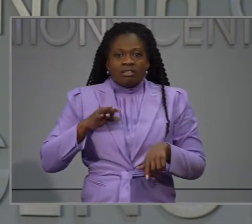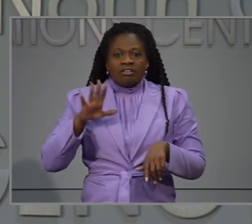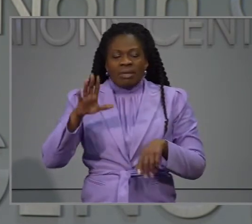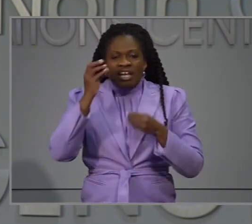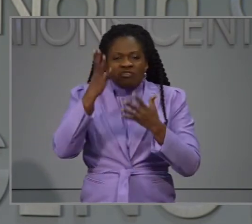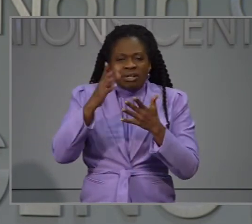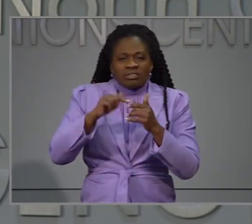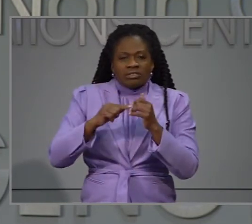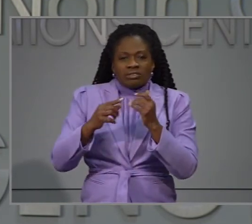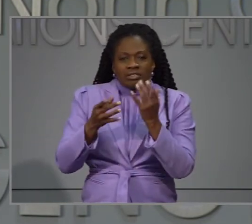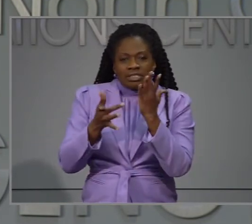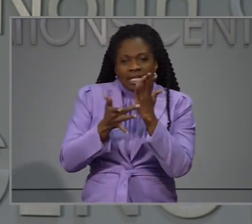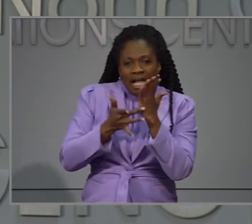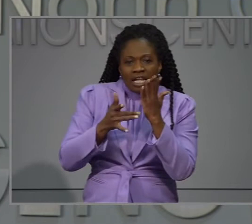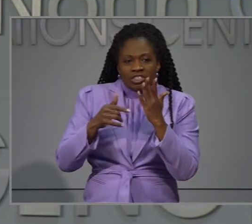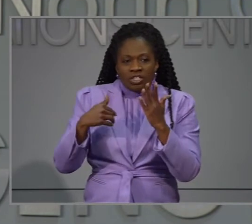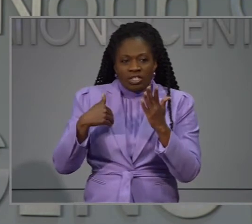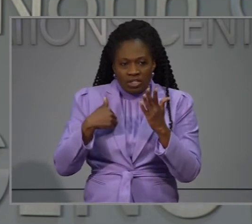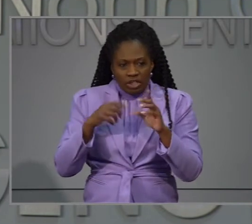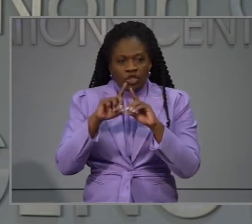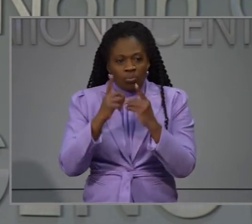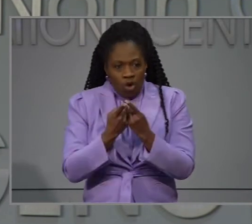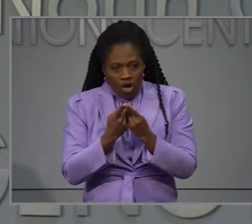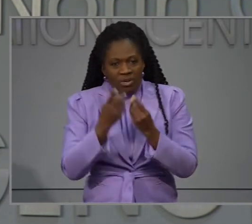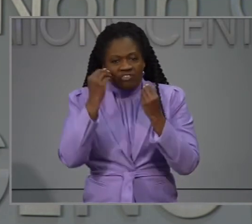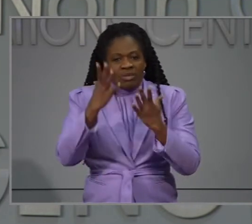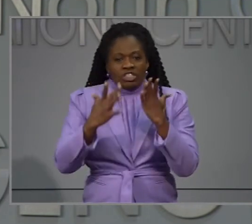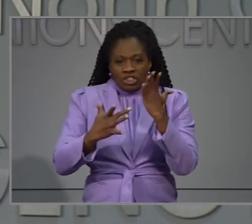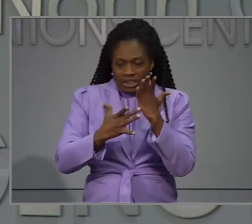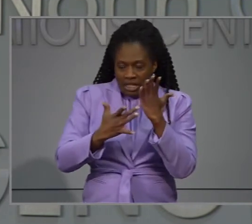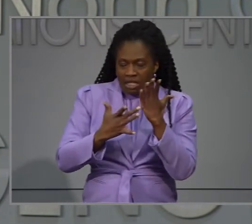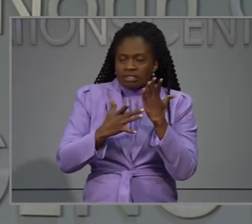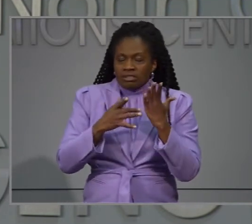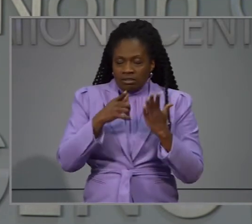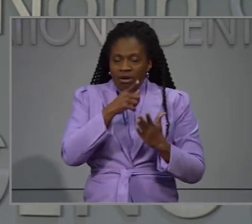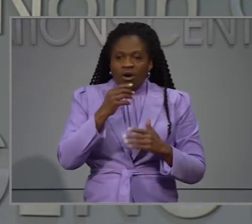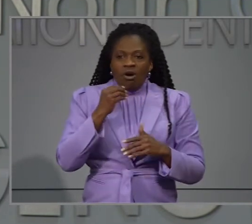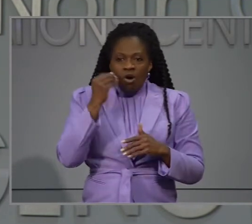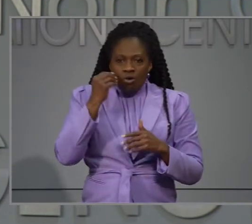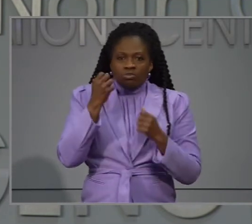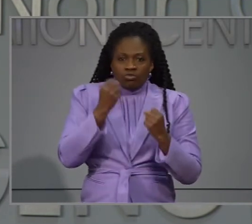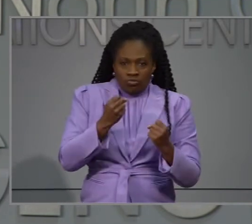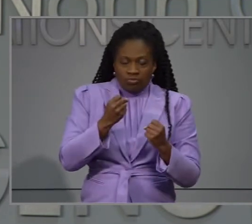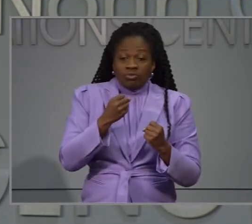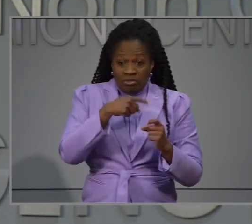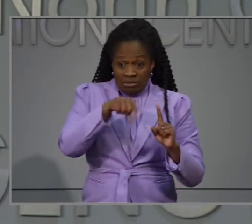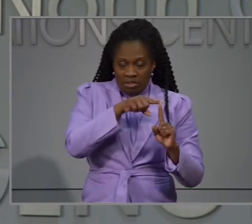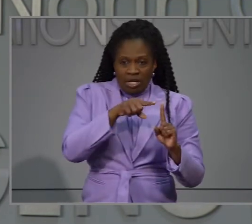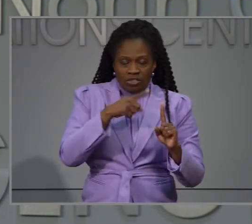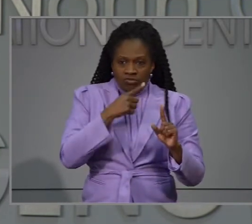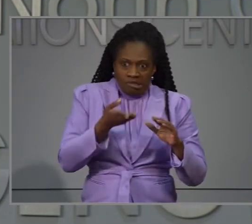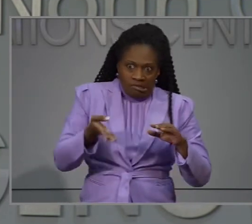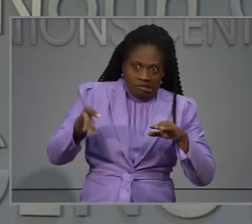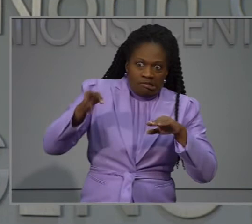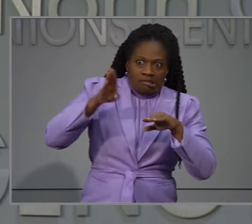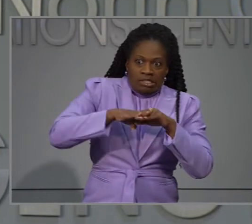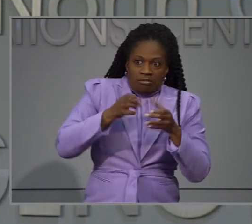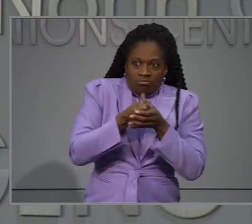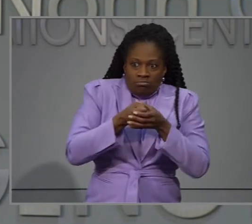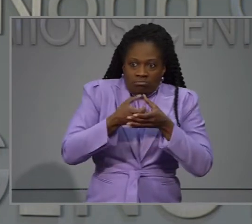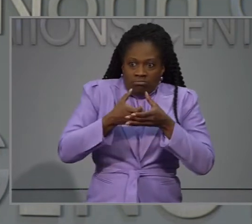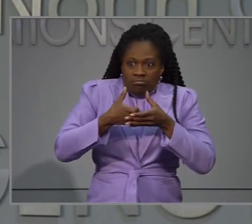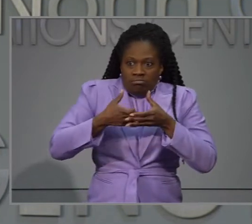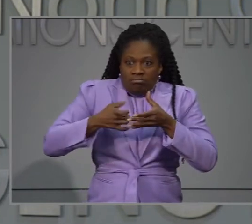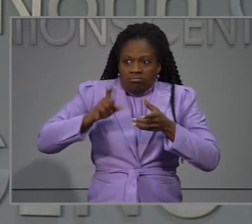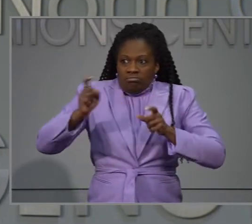departamento de tecnología de informática han estado trabajando arduamente para expandir el acceso a